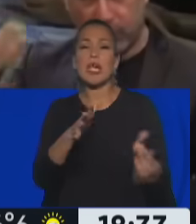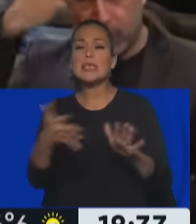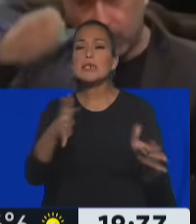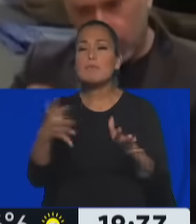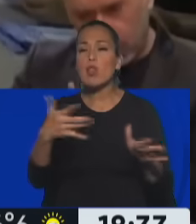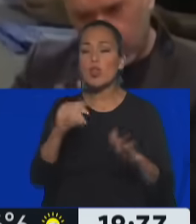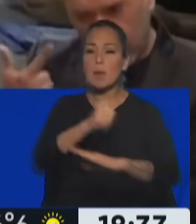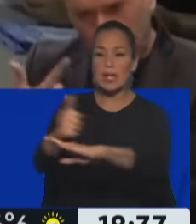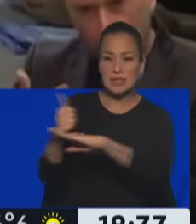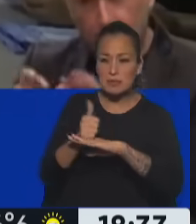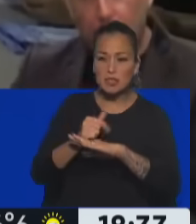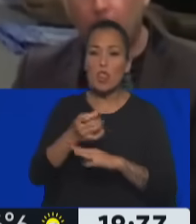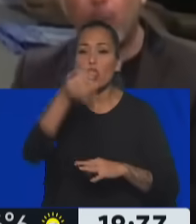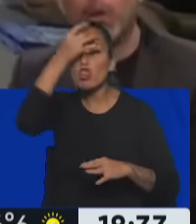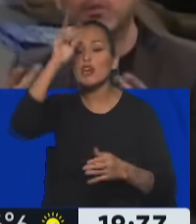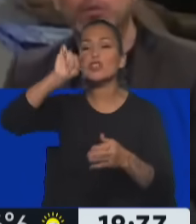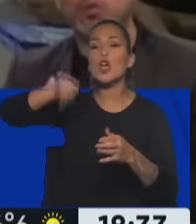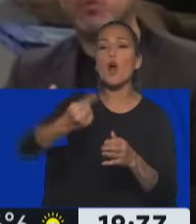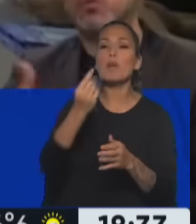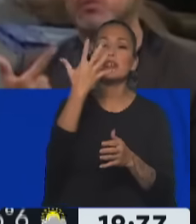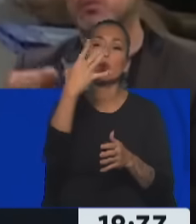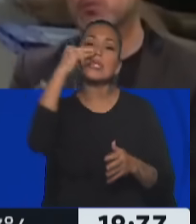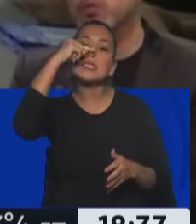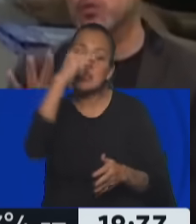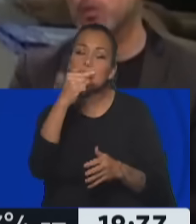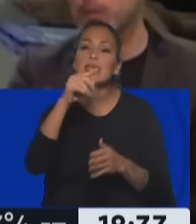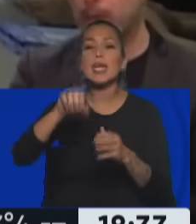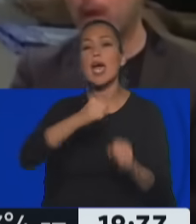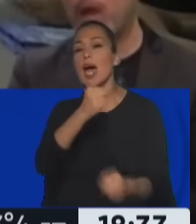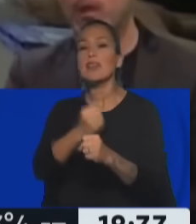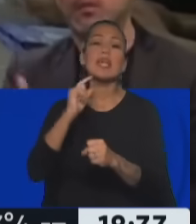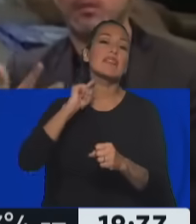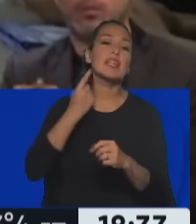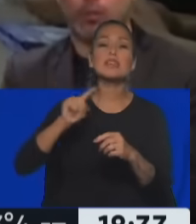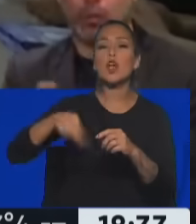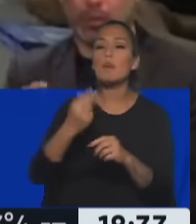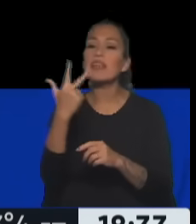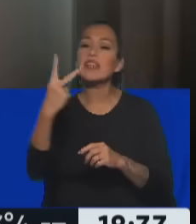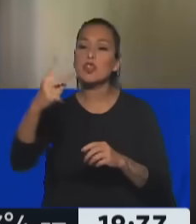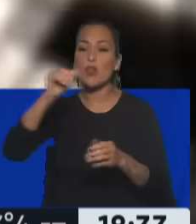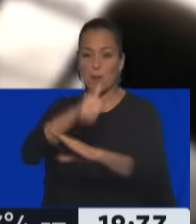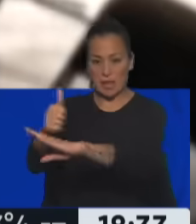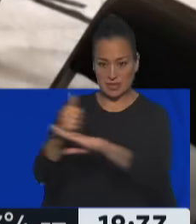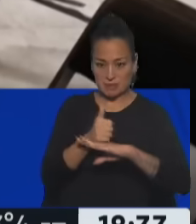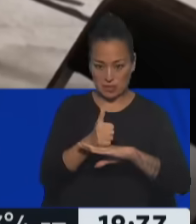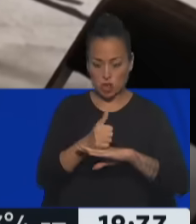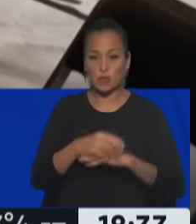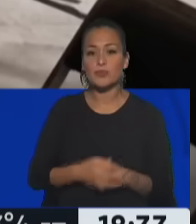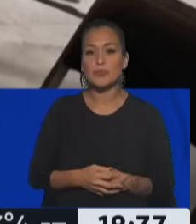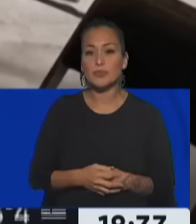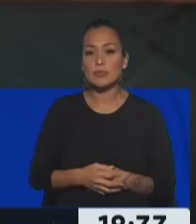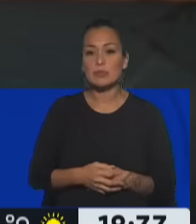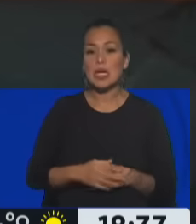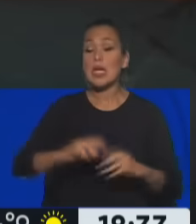participación ciudadana de 12.57 al 13.32 de participación. La muy